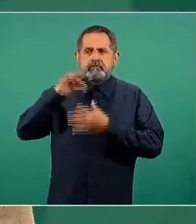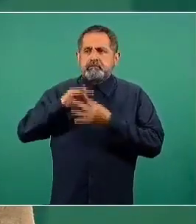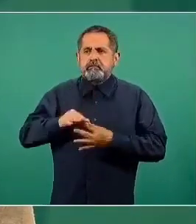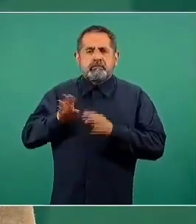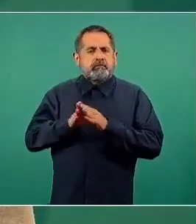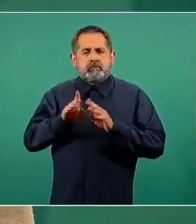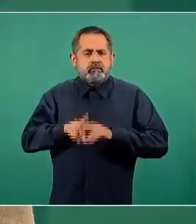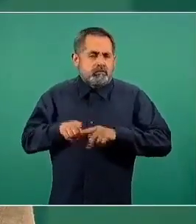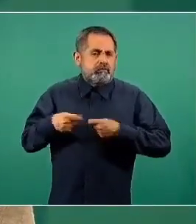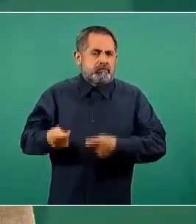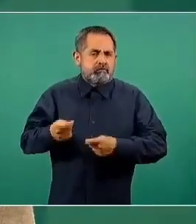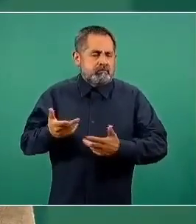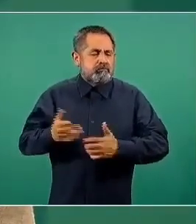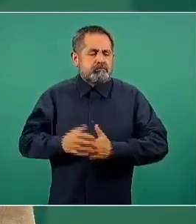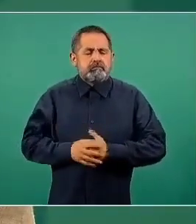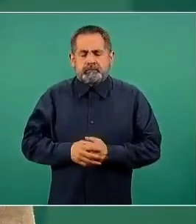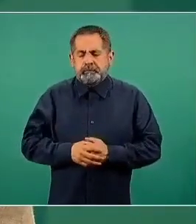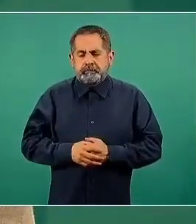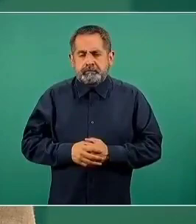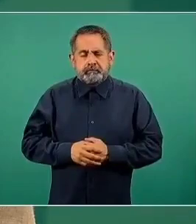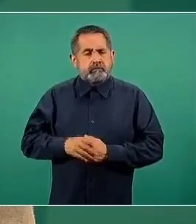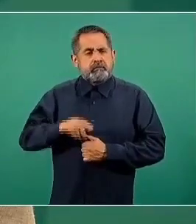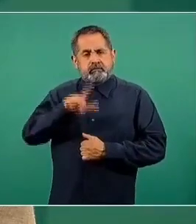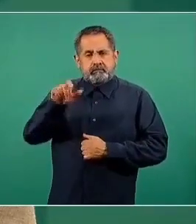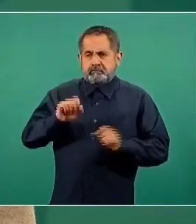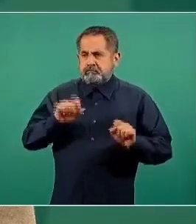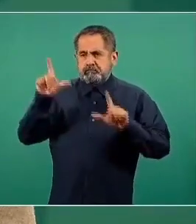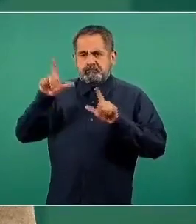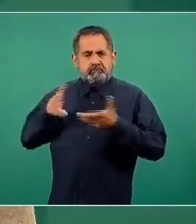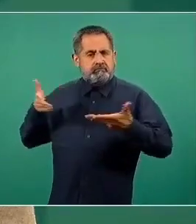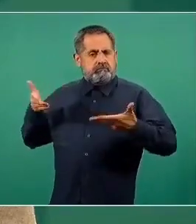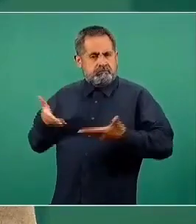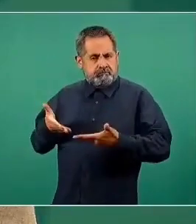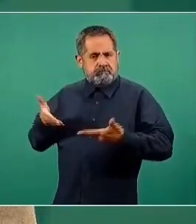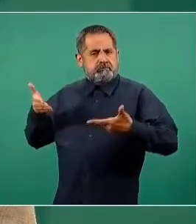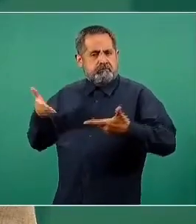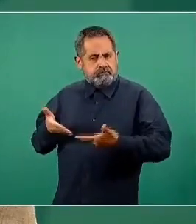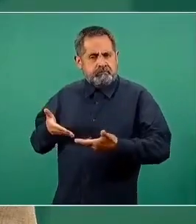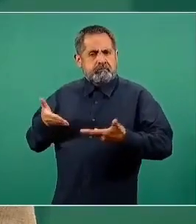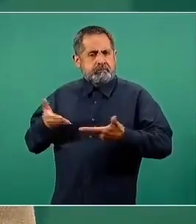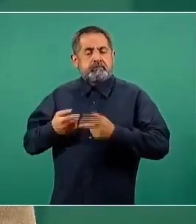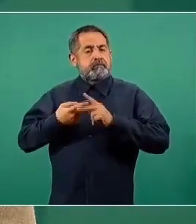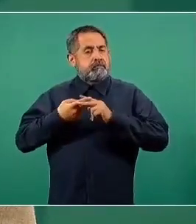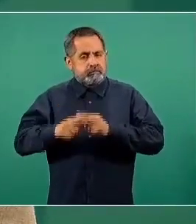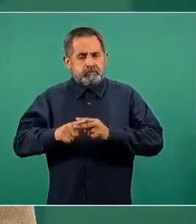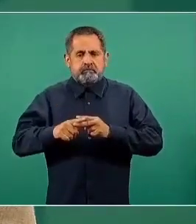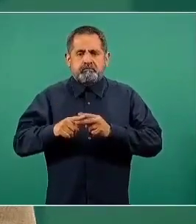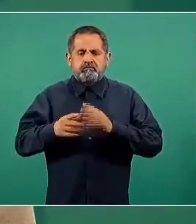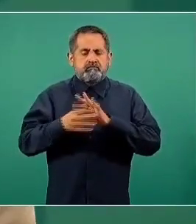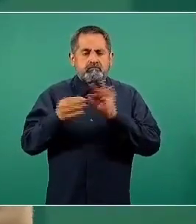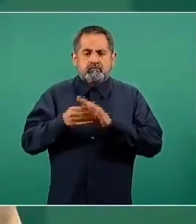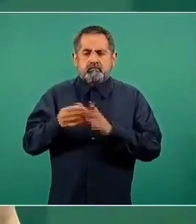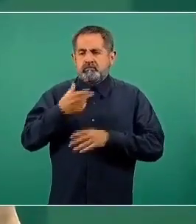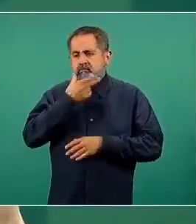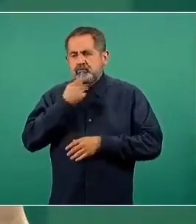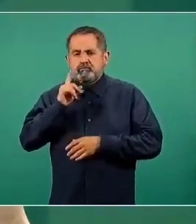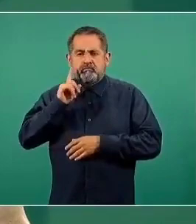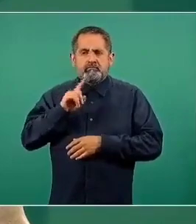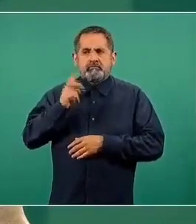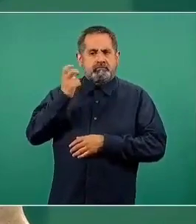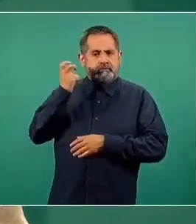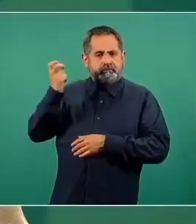bienestar. Les presentaré, una vez que vaya a empezar el bloque, y ellas y